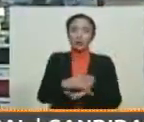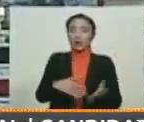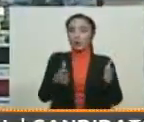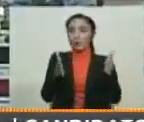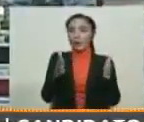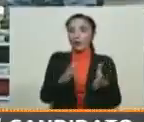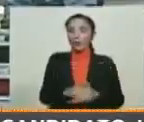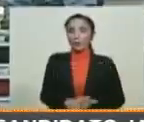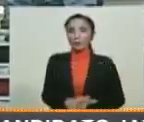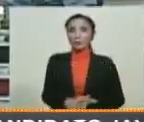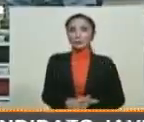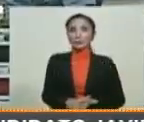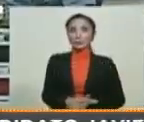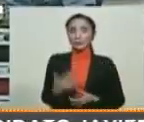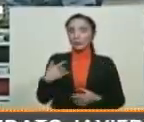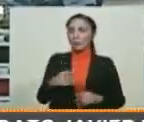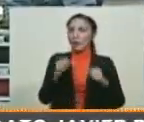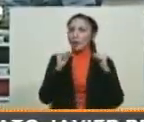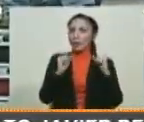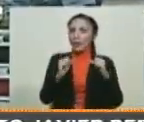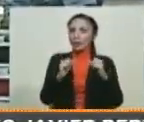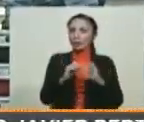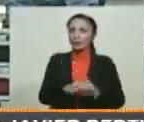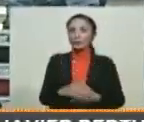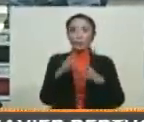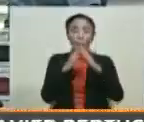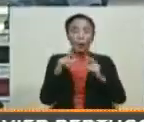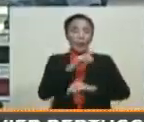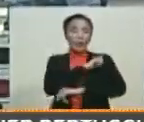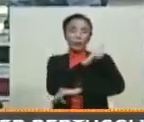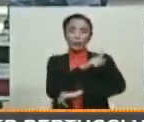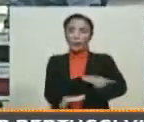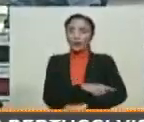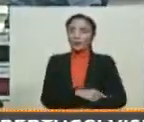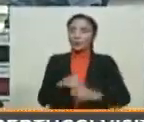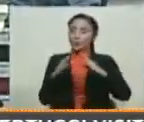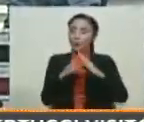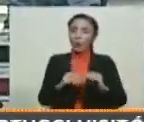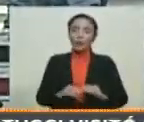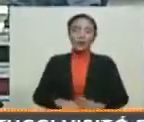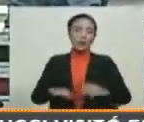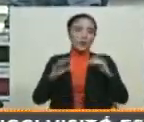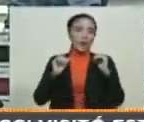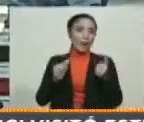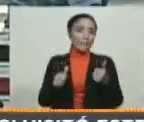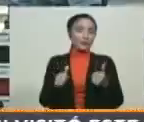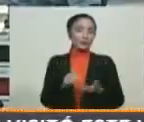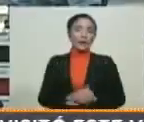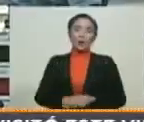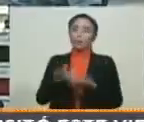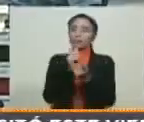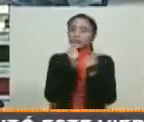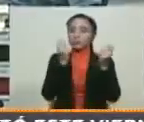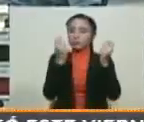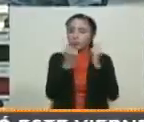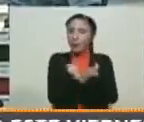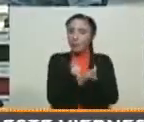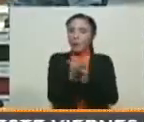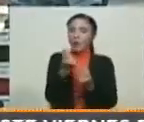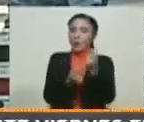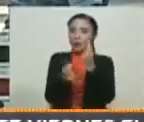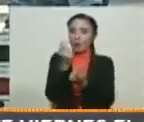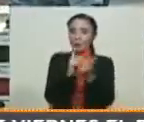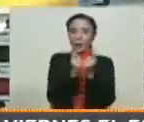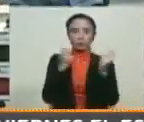para tener el poder suficiente y abrirle camino a la renovación económica de la